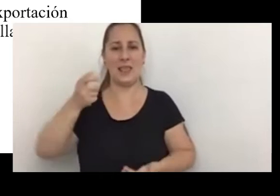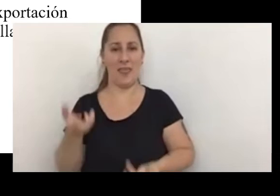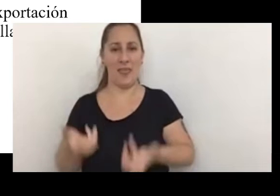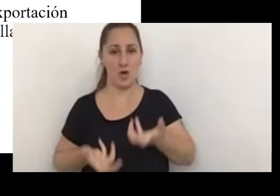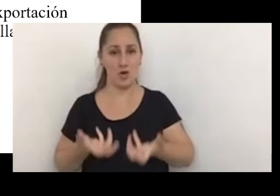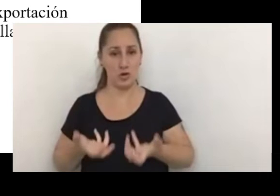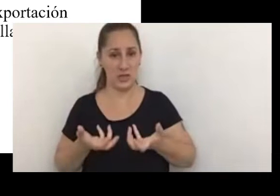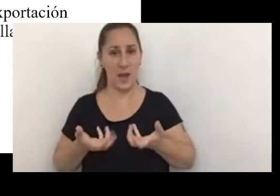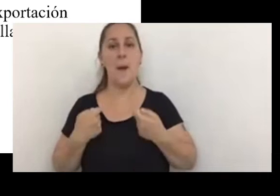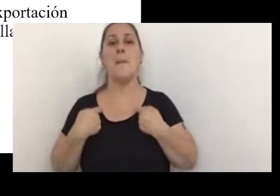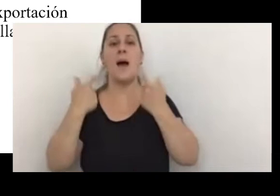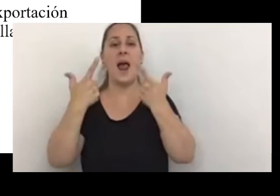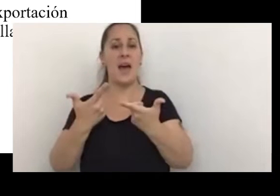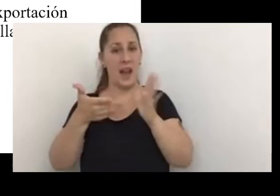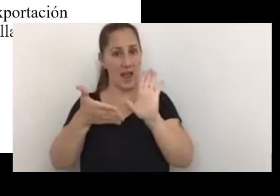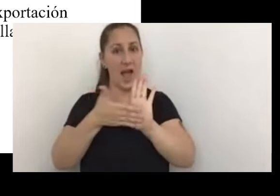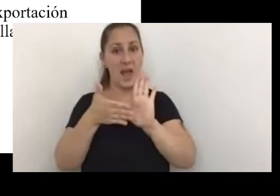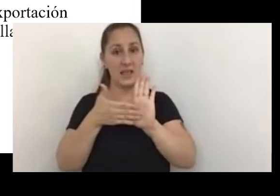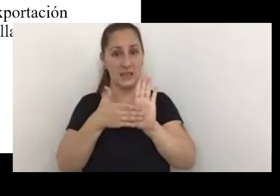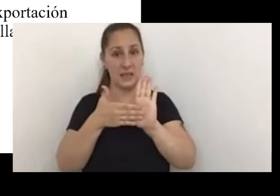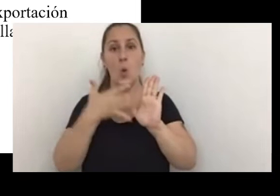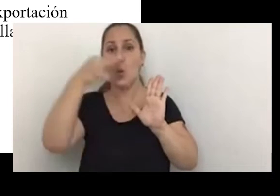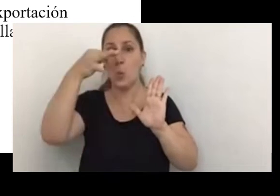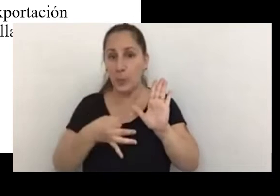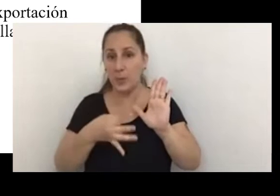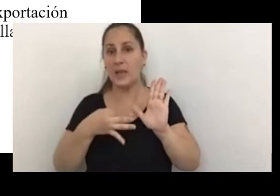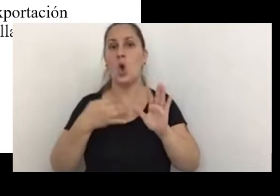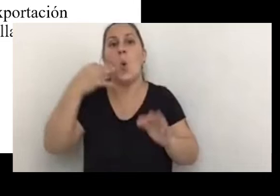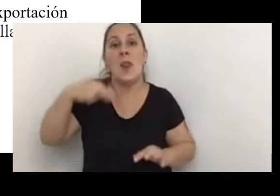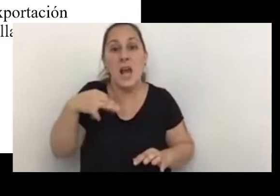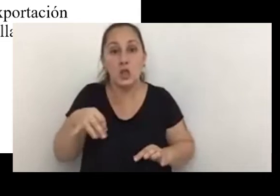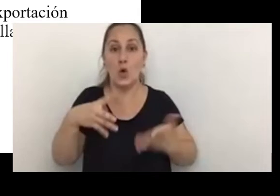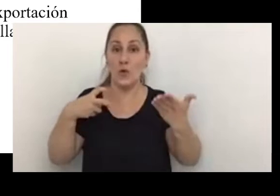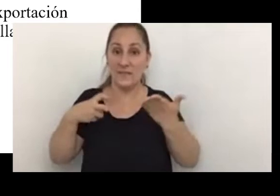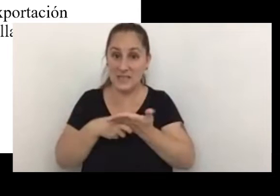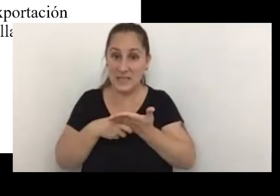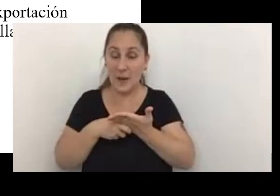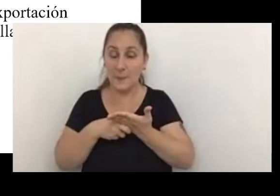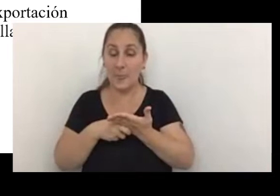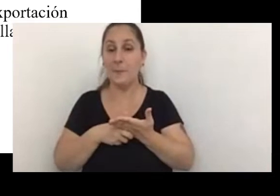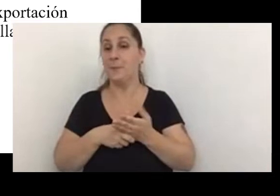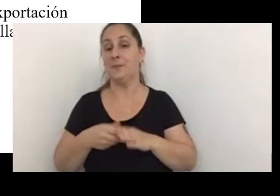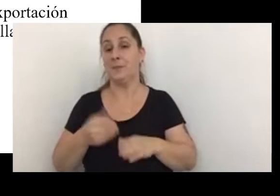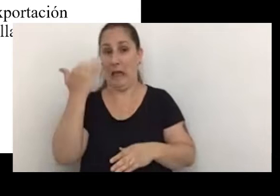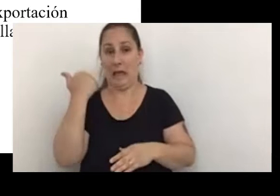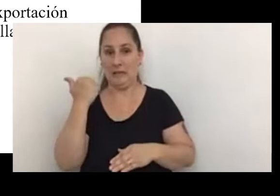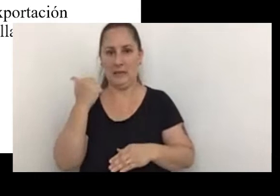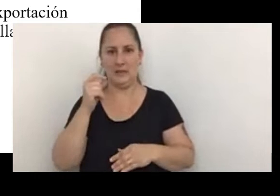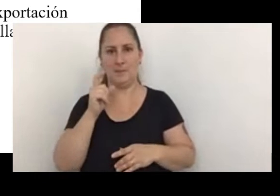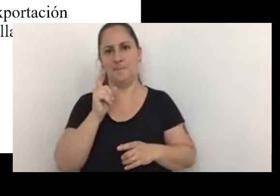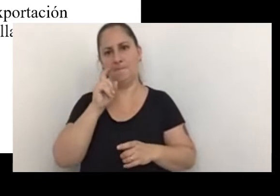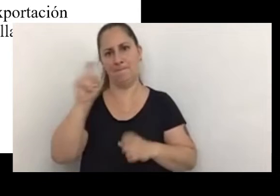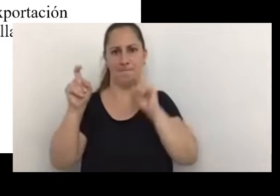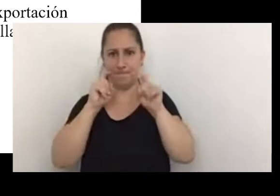el cumplimiento de la obligación fiscal, ¿sí? Que estos no trataban de evadir el